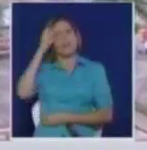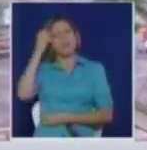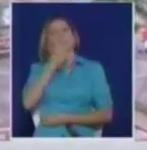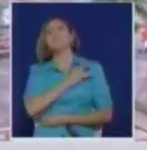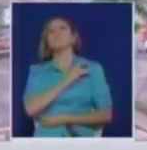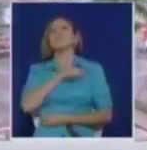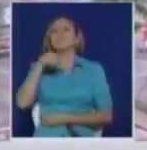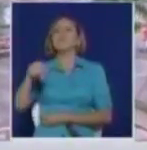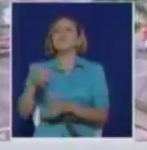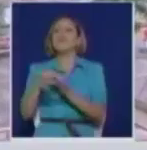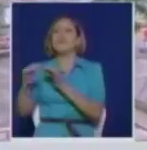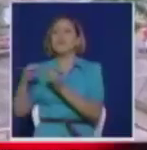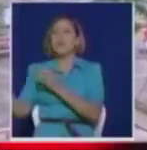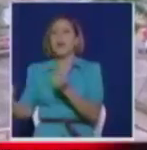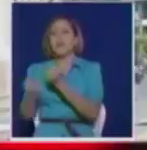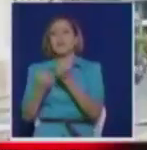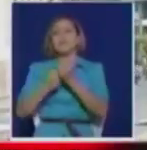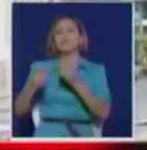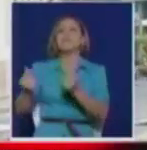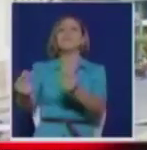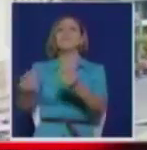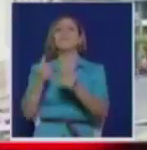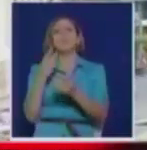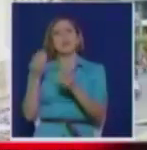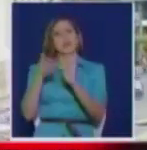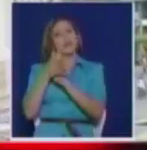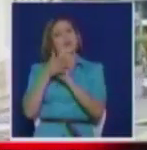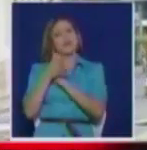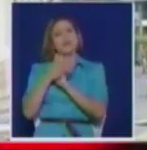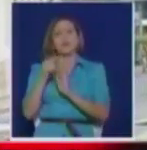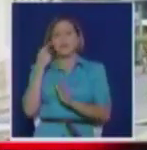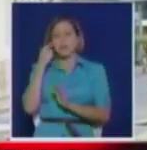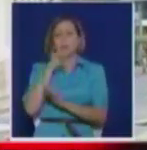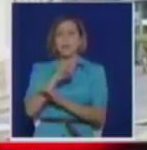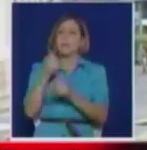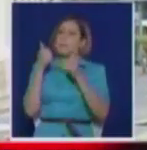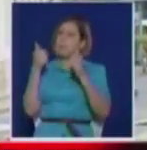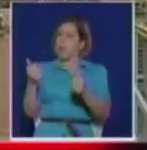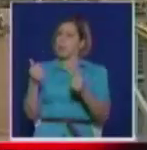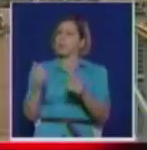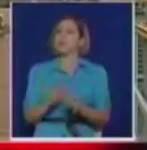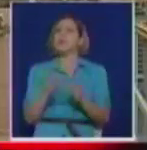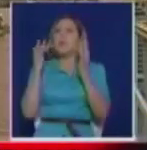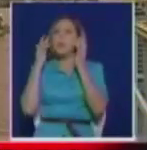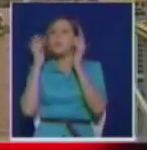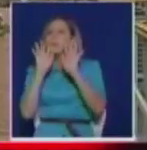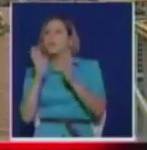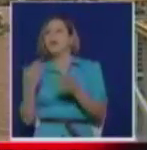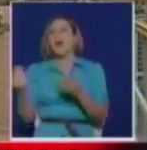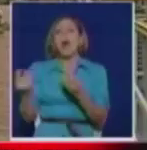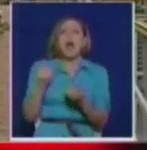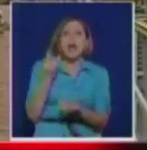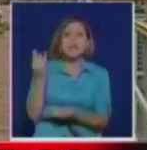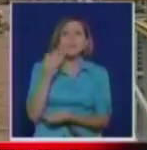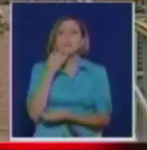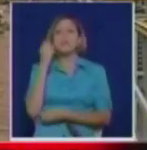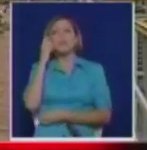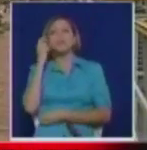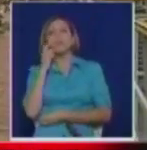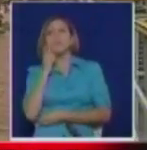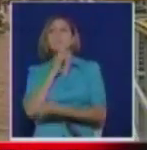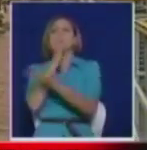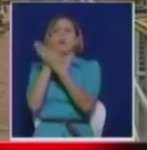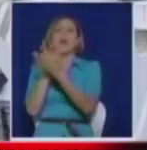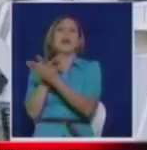este departamento para garantizar agilidad en los trámites y la transparencia en la función pública. Todas las diligencias que realizan los chocuanos ante el